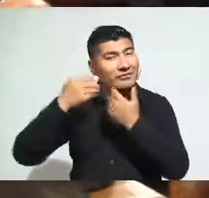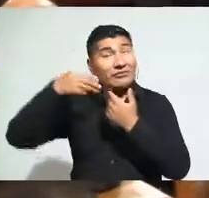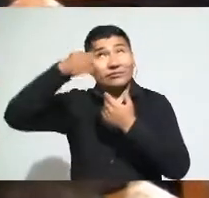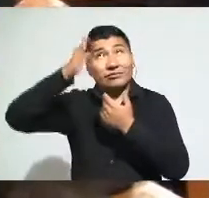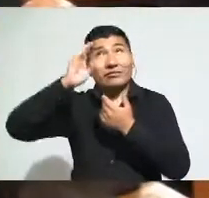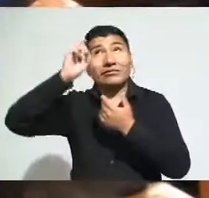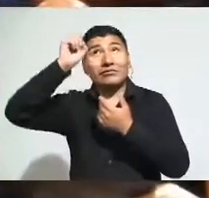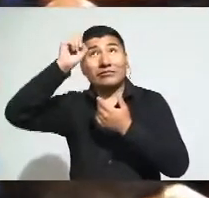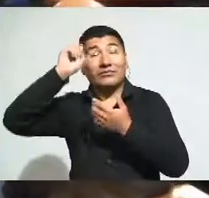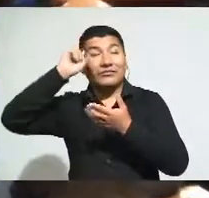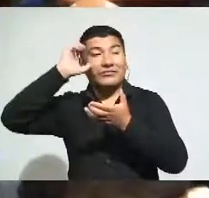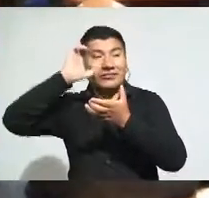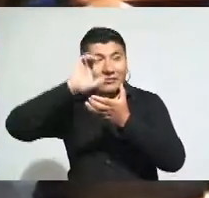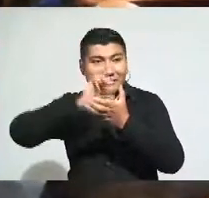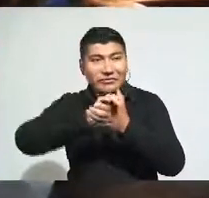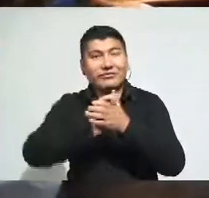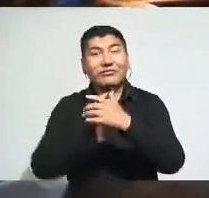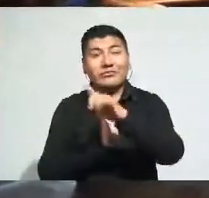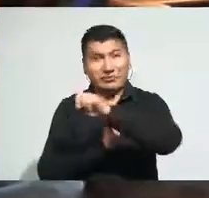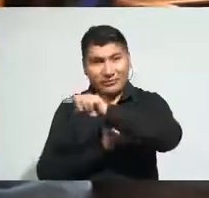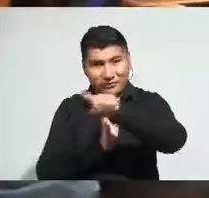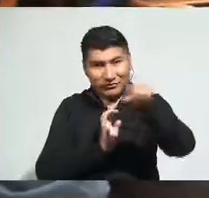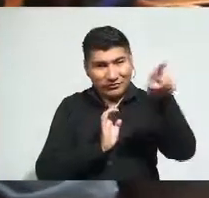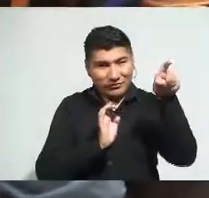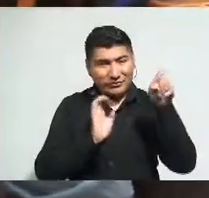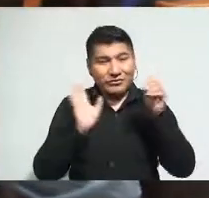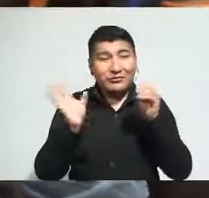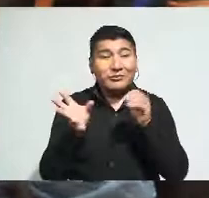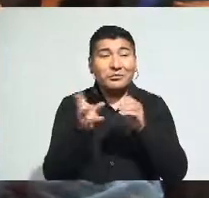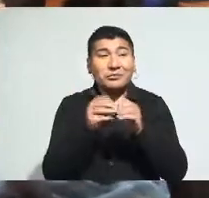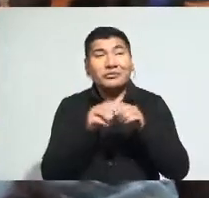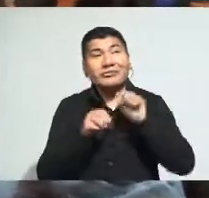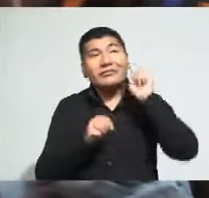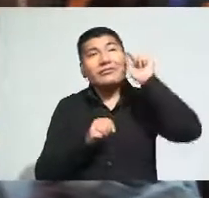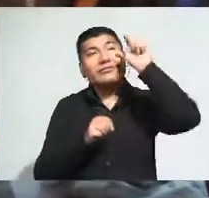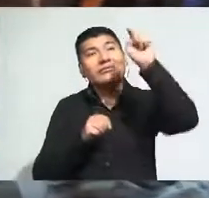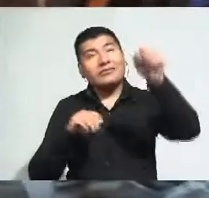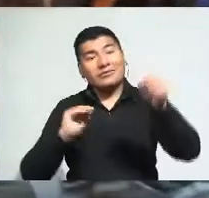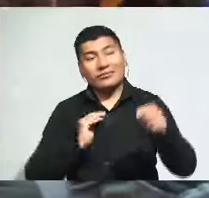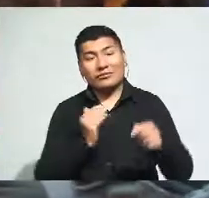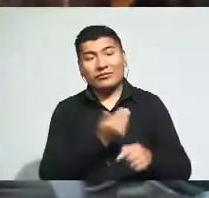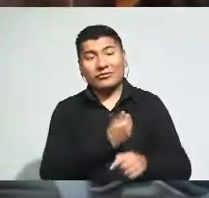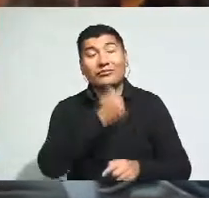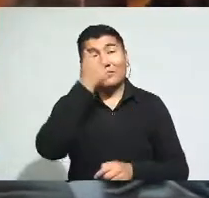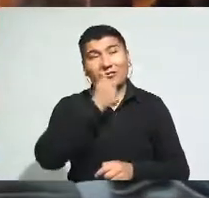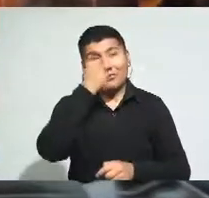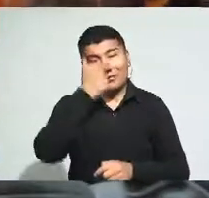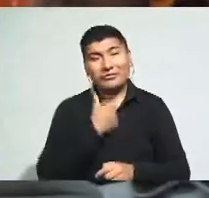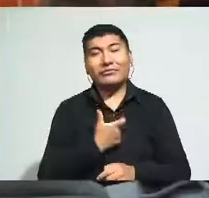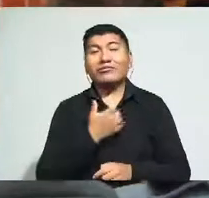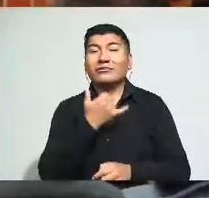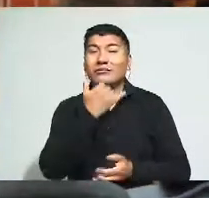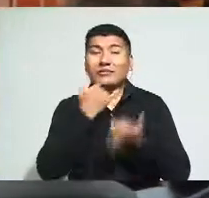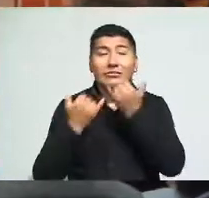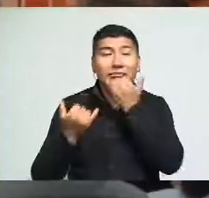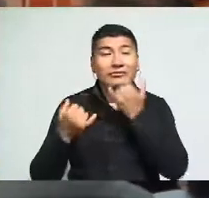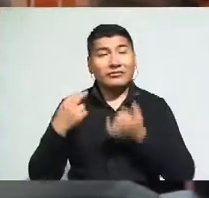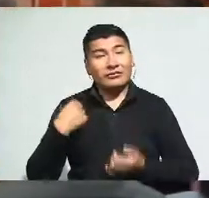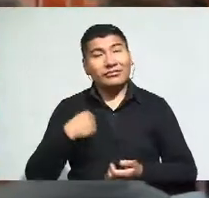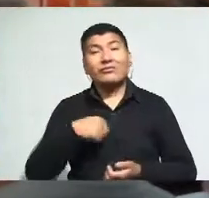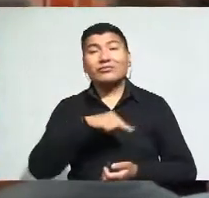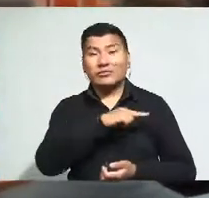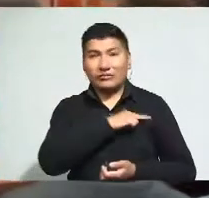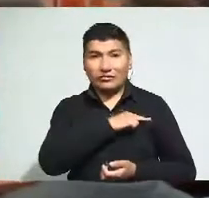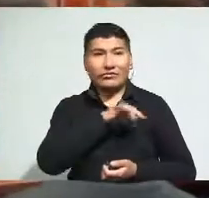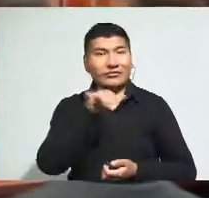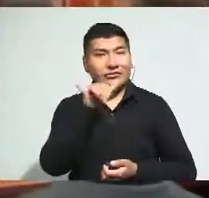cree en nosotros infinitamente más allá de nuestros méritos también nosotros estamos